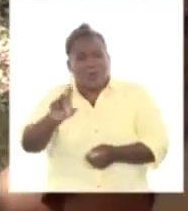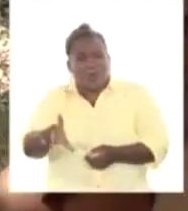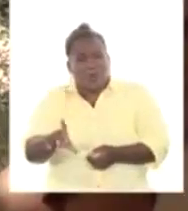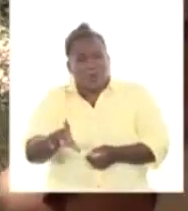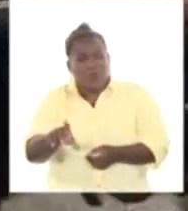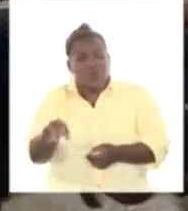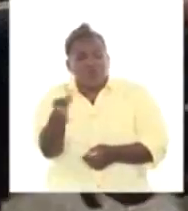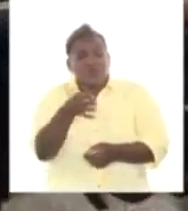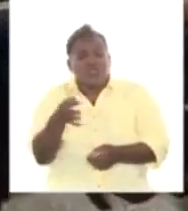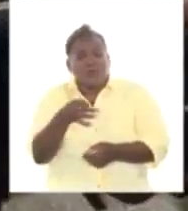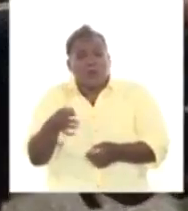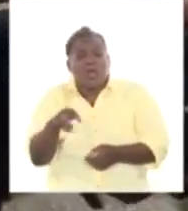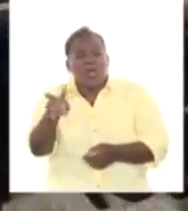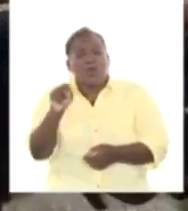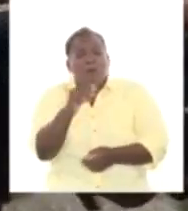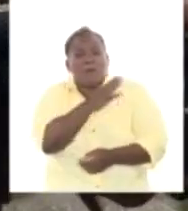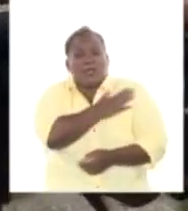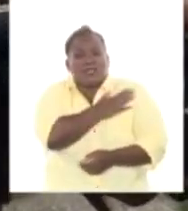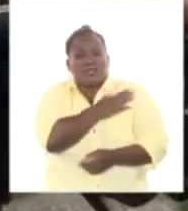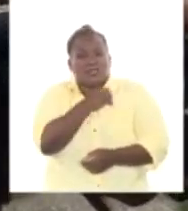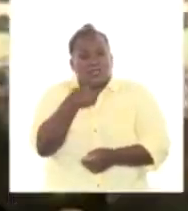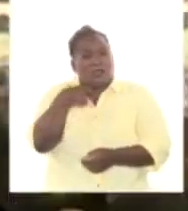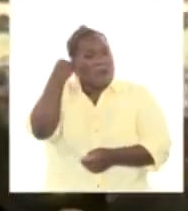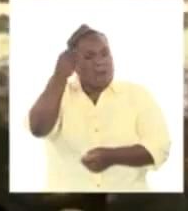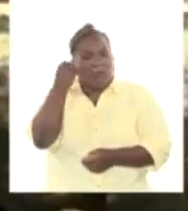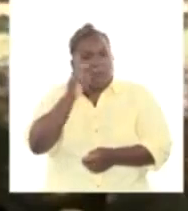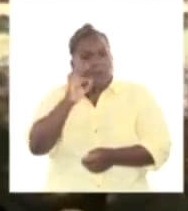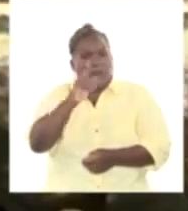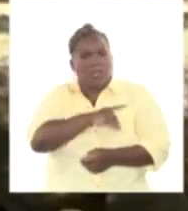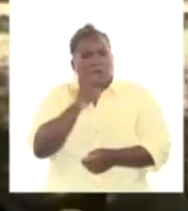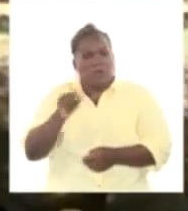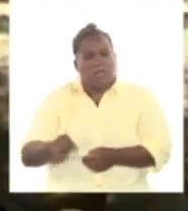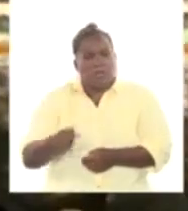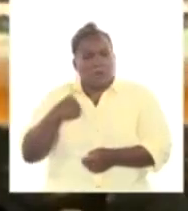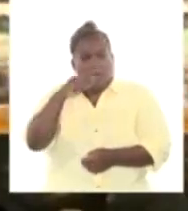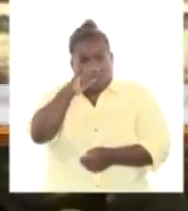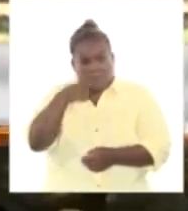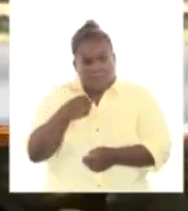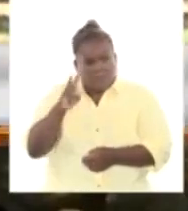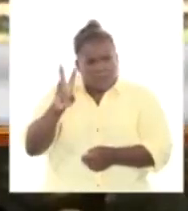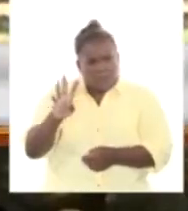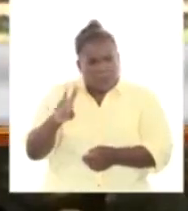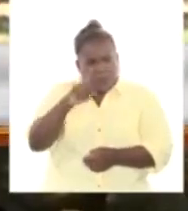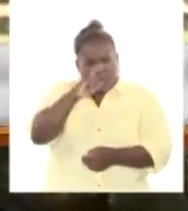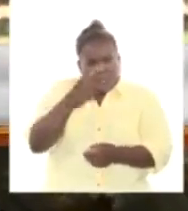Nueva Paz. Nunca pensé ser diputado a la Asamblea Nacional. Bueno, con 34 años,